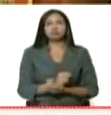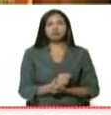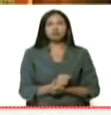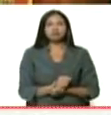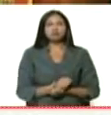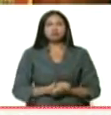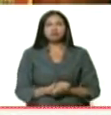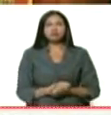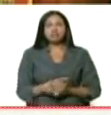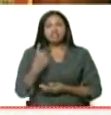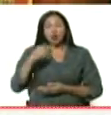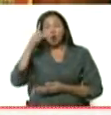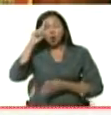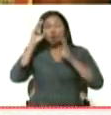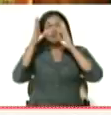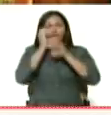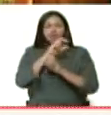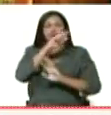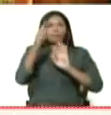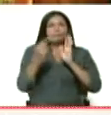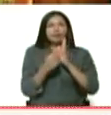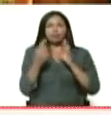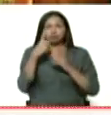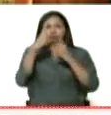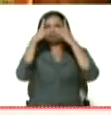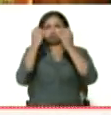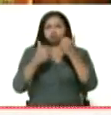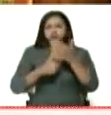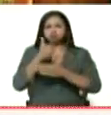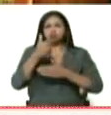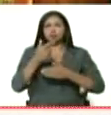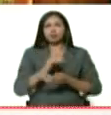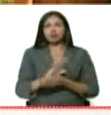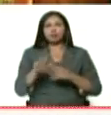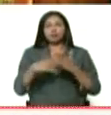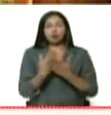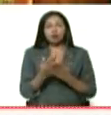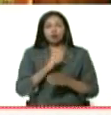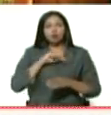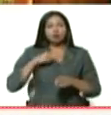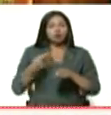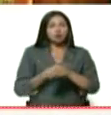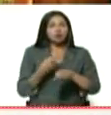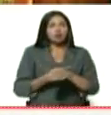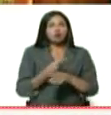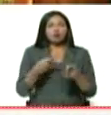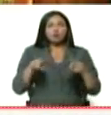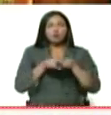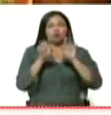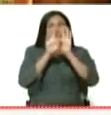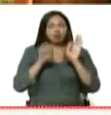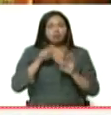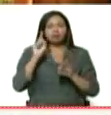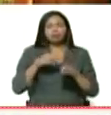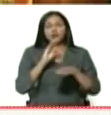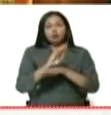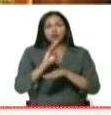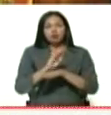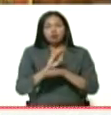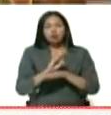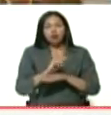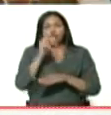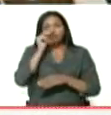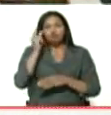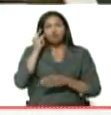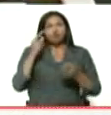Tengo confianza absoluta en la capacidad de nuestros gobernadores, gobernadoras, protectores y